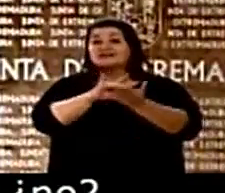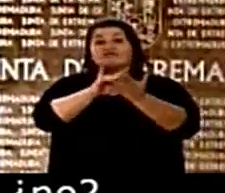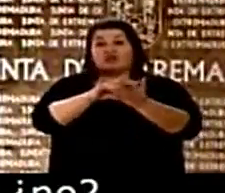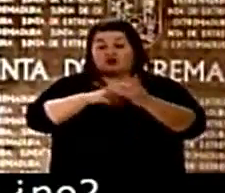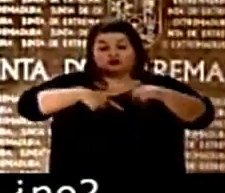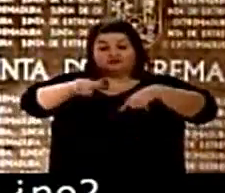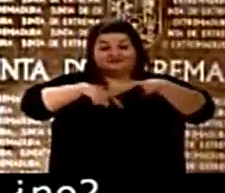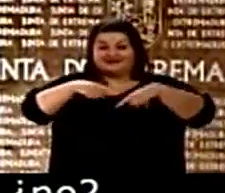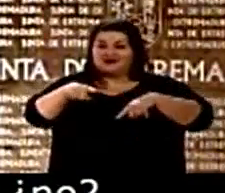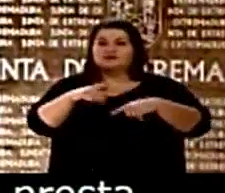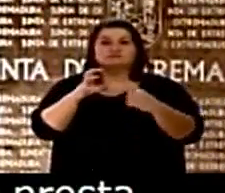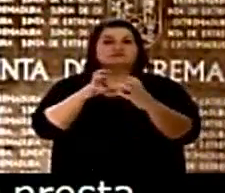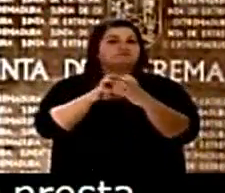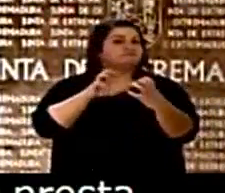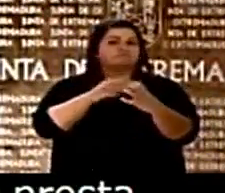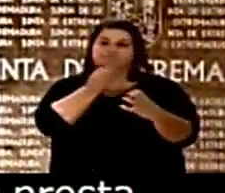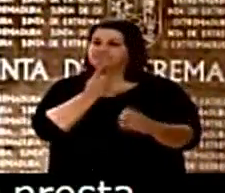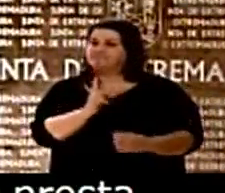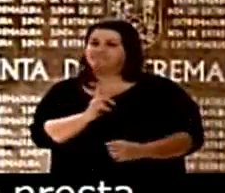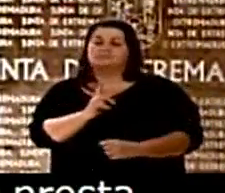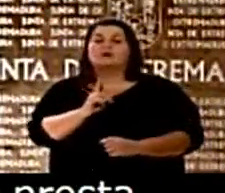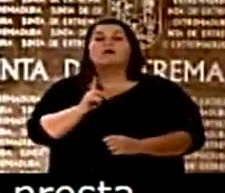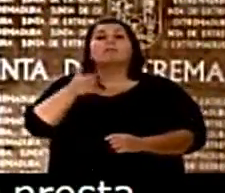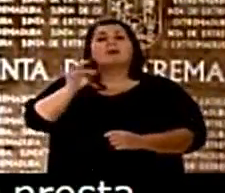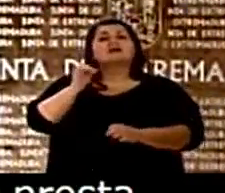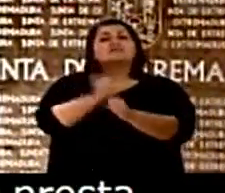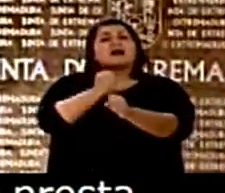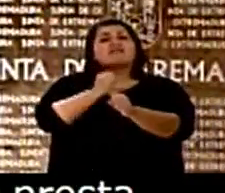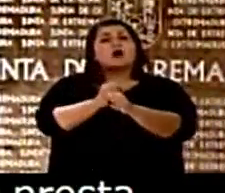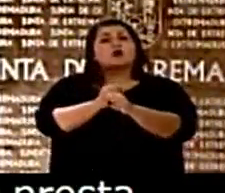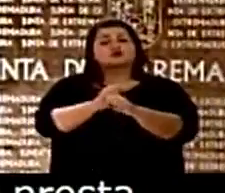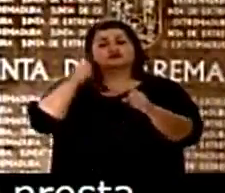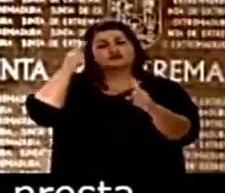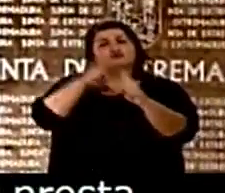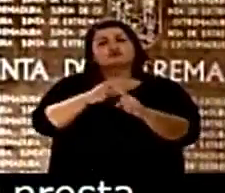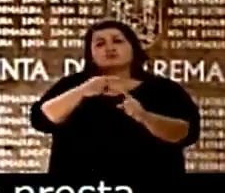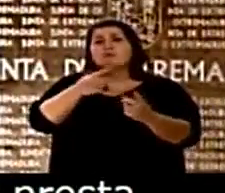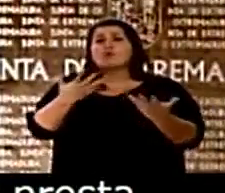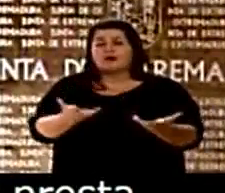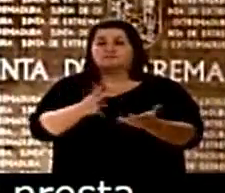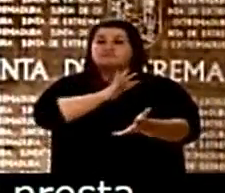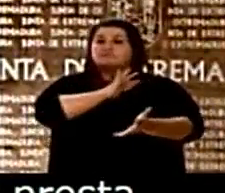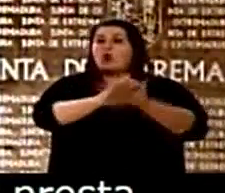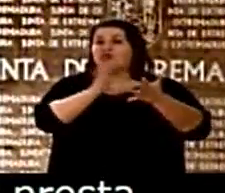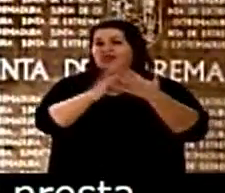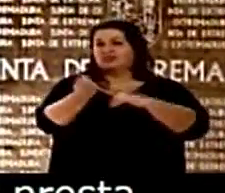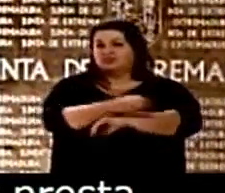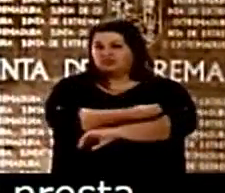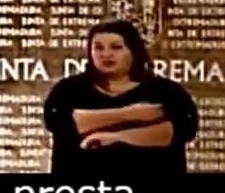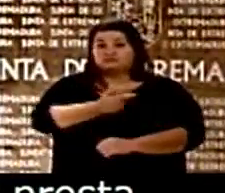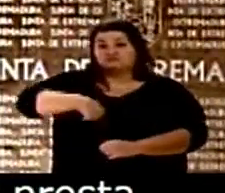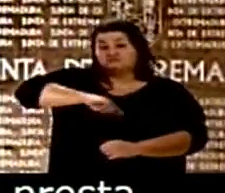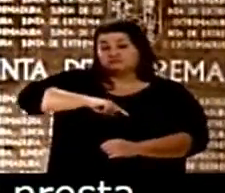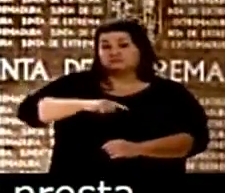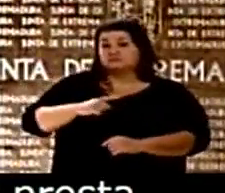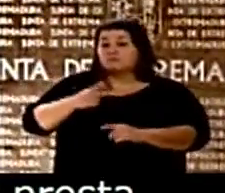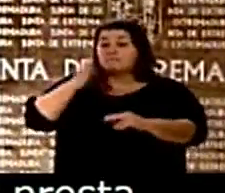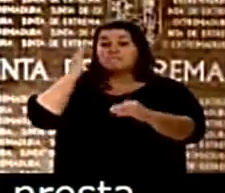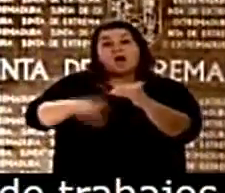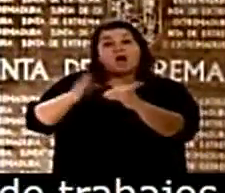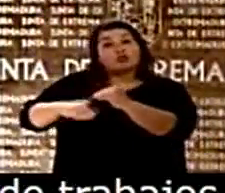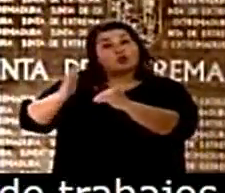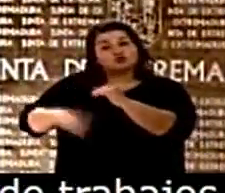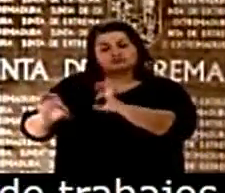líneas y el avance de los trabajos en alta velocidad, donde ratificamos los plazos